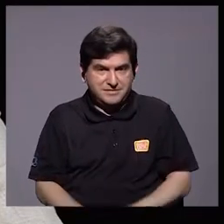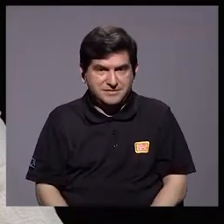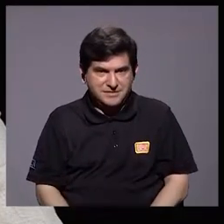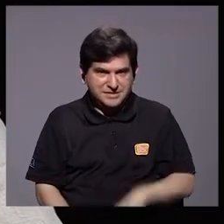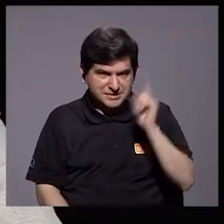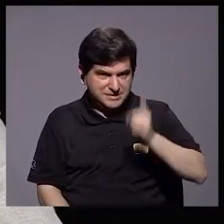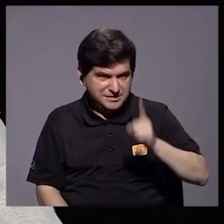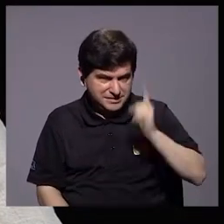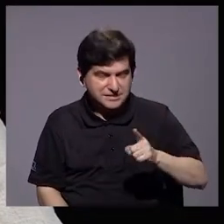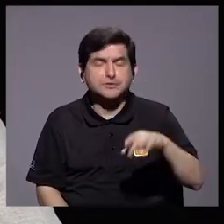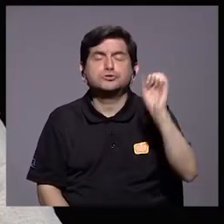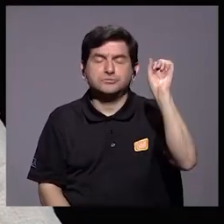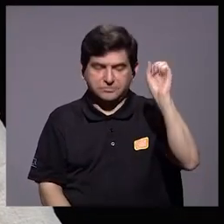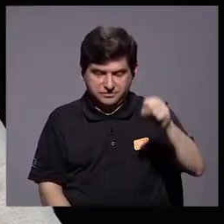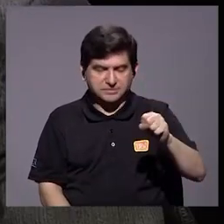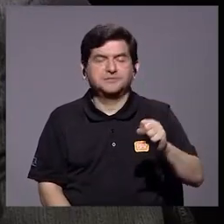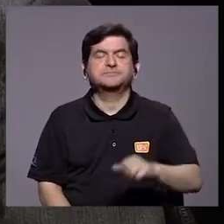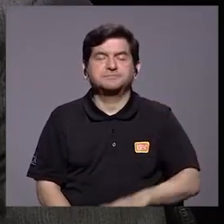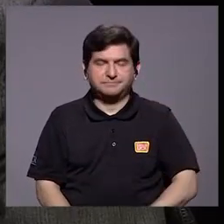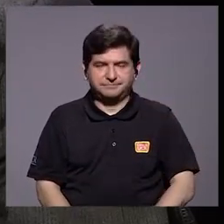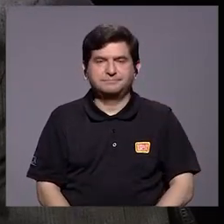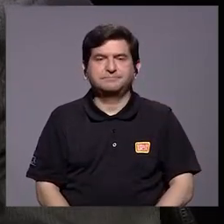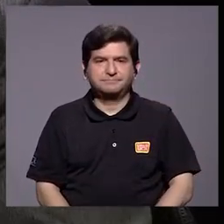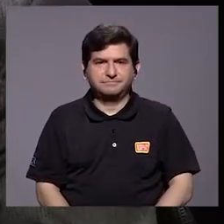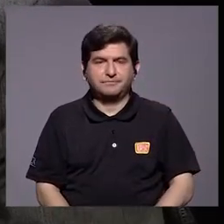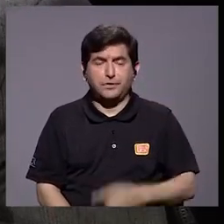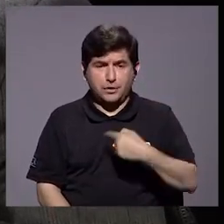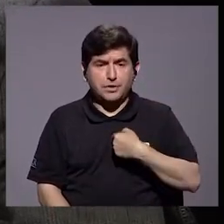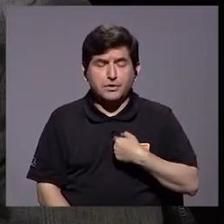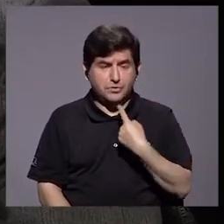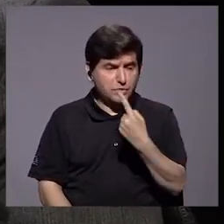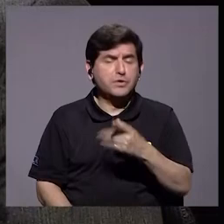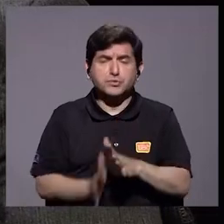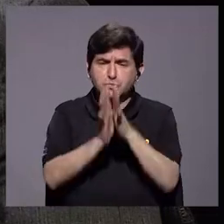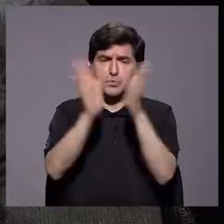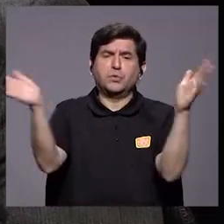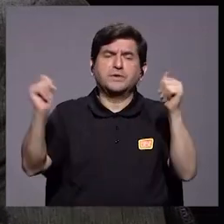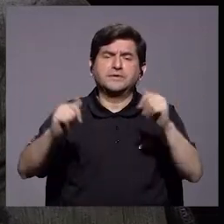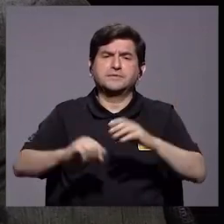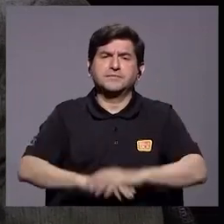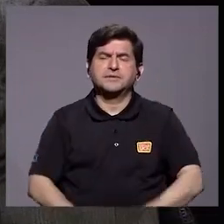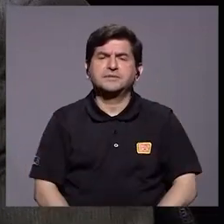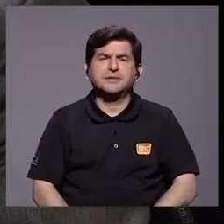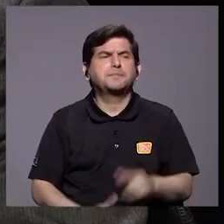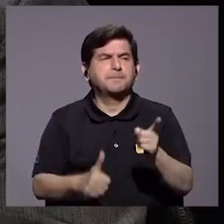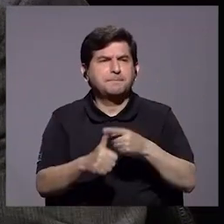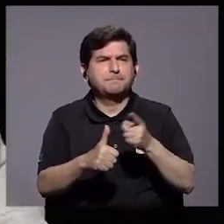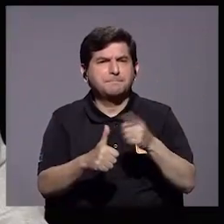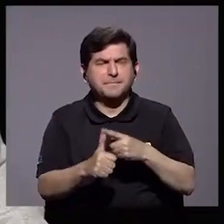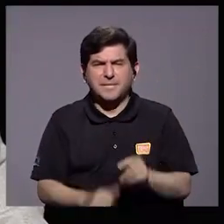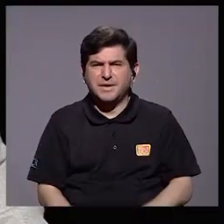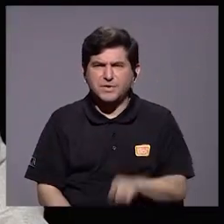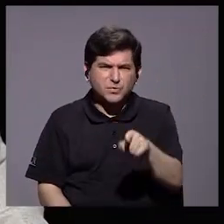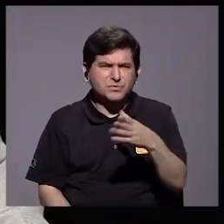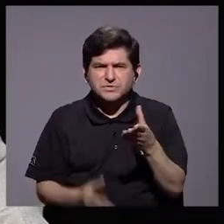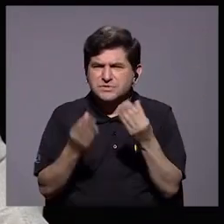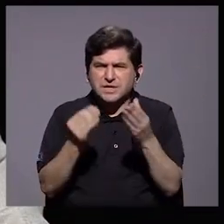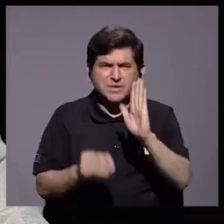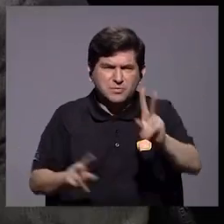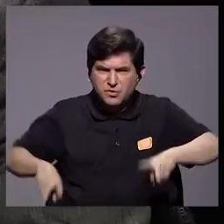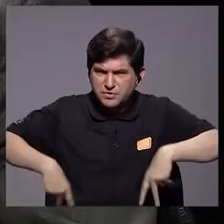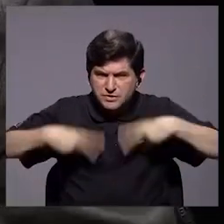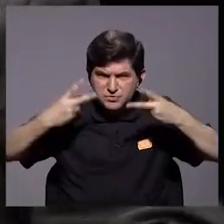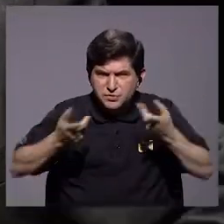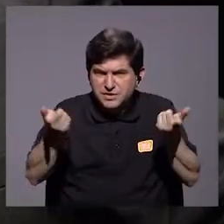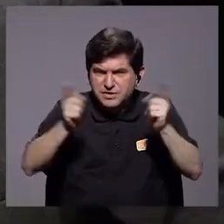intimidatoria sí claro claro y yo yo lo he hecho público primero porque no tenido por su vida al que le pase algo